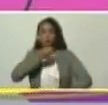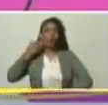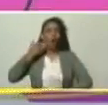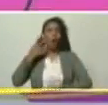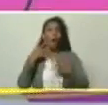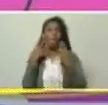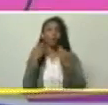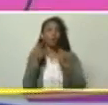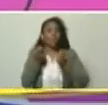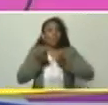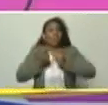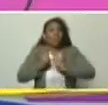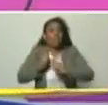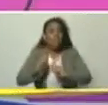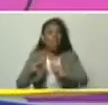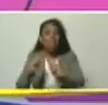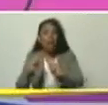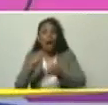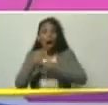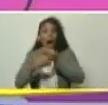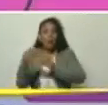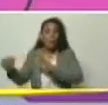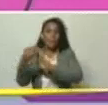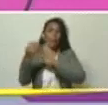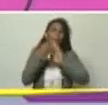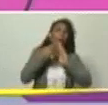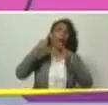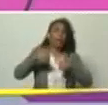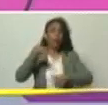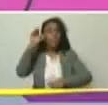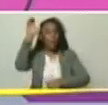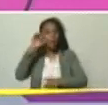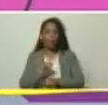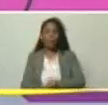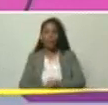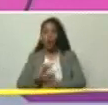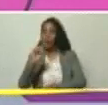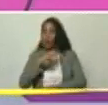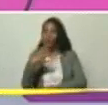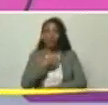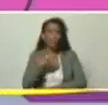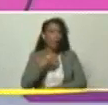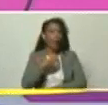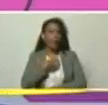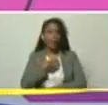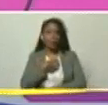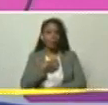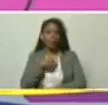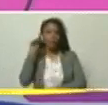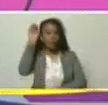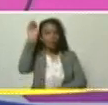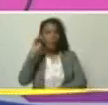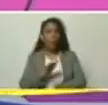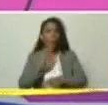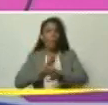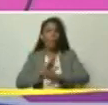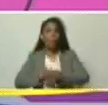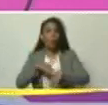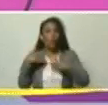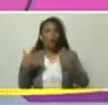que han intentado vencer esta patria, no han podido ni podrán, porque